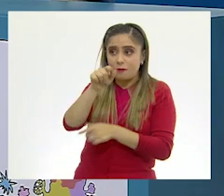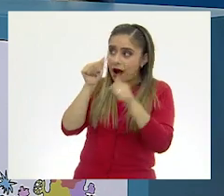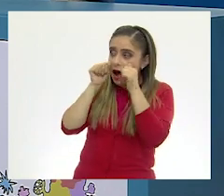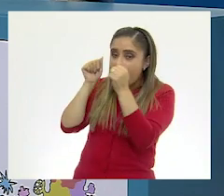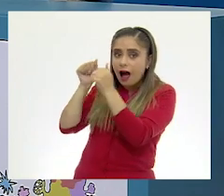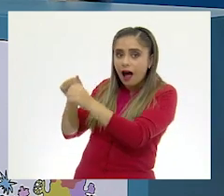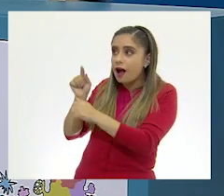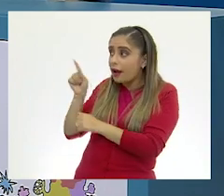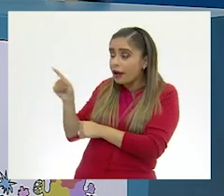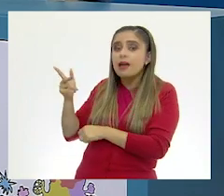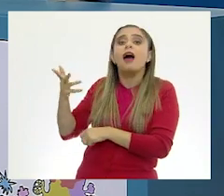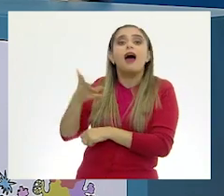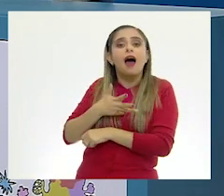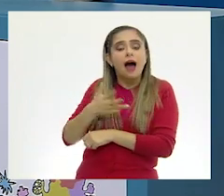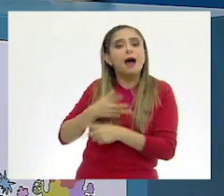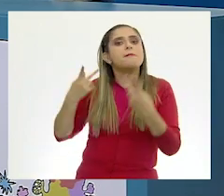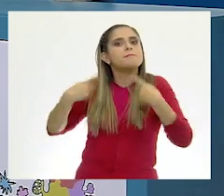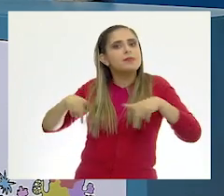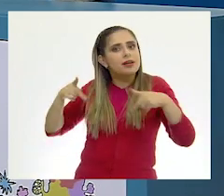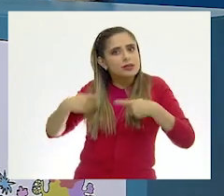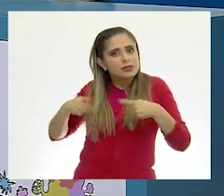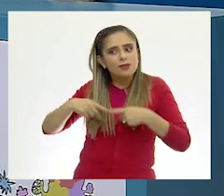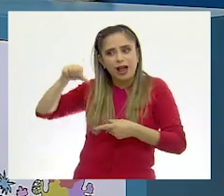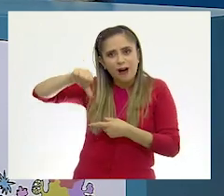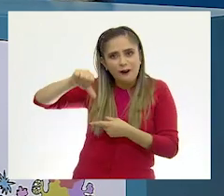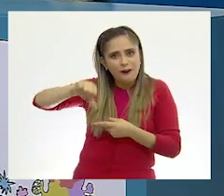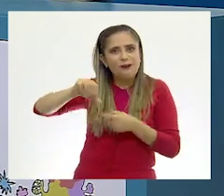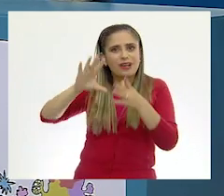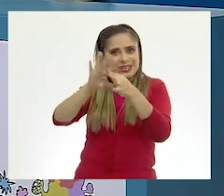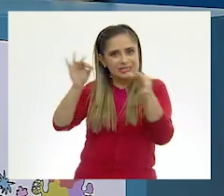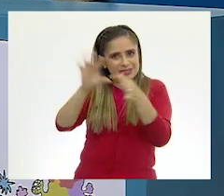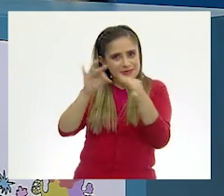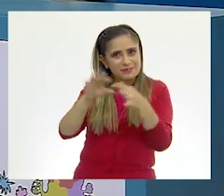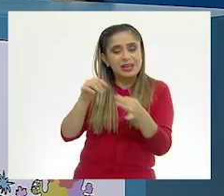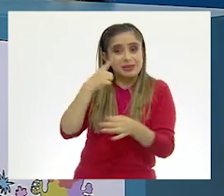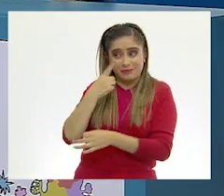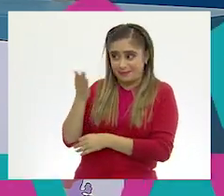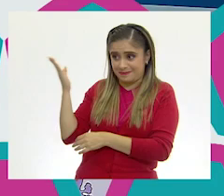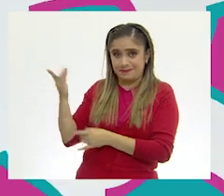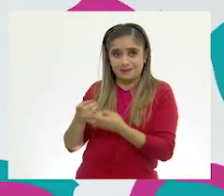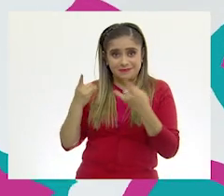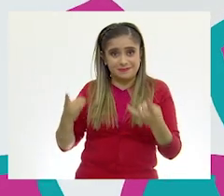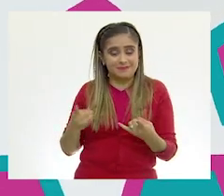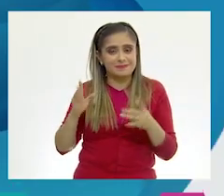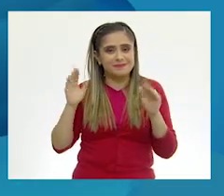verán algunos de los personajes de los que hablamos el día de hoy. Hasta la próxima.